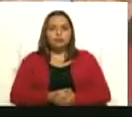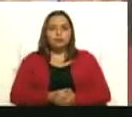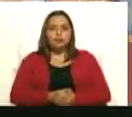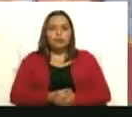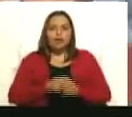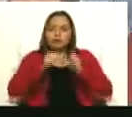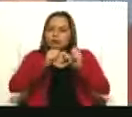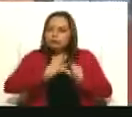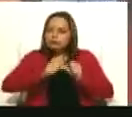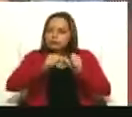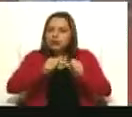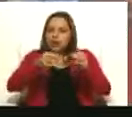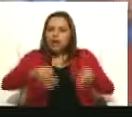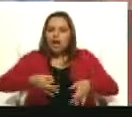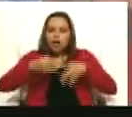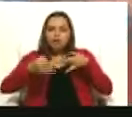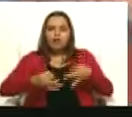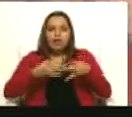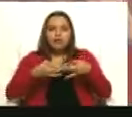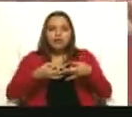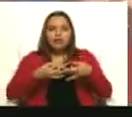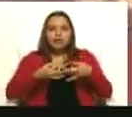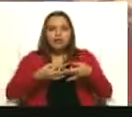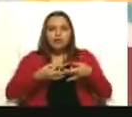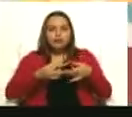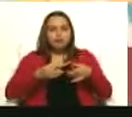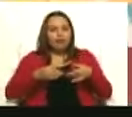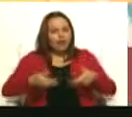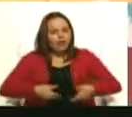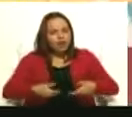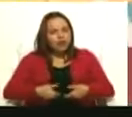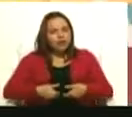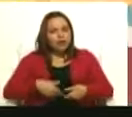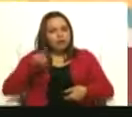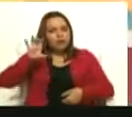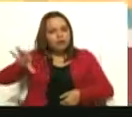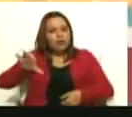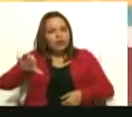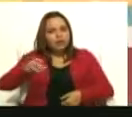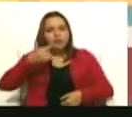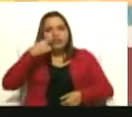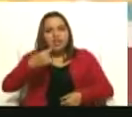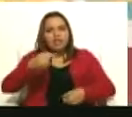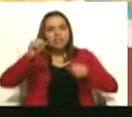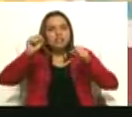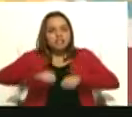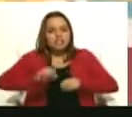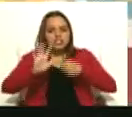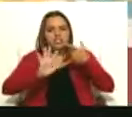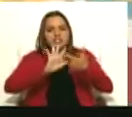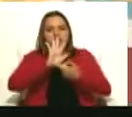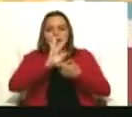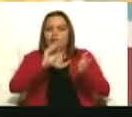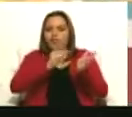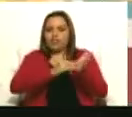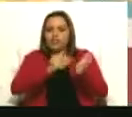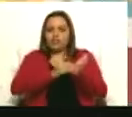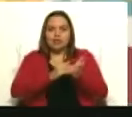abnegados, consecuentes con su patria, van a decirle sí 5 veces